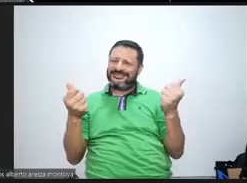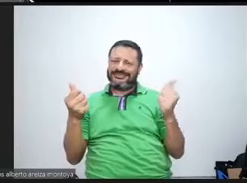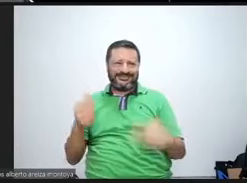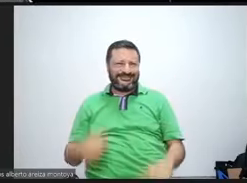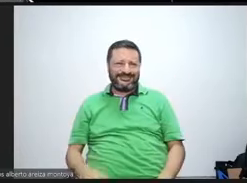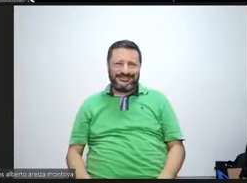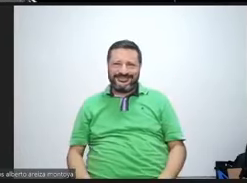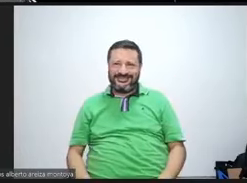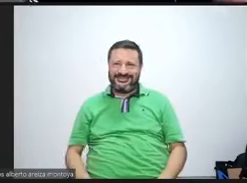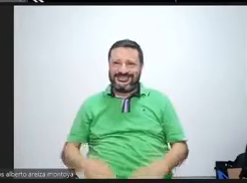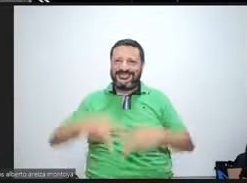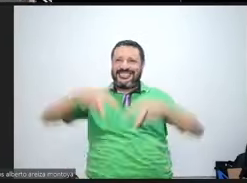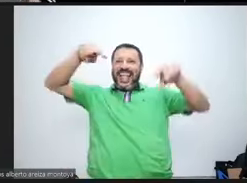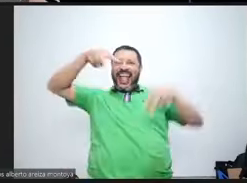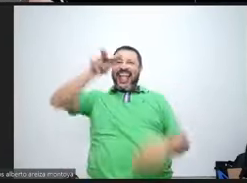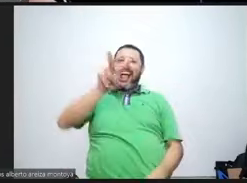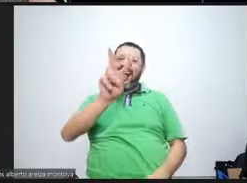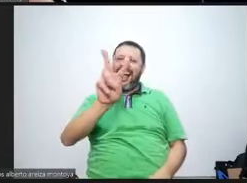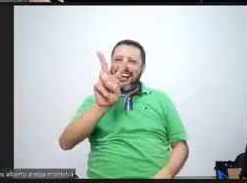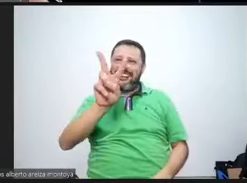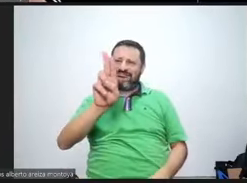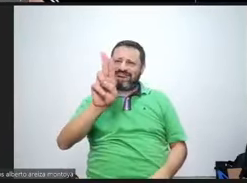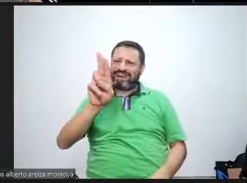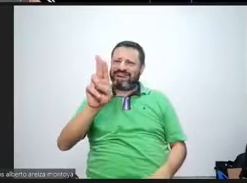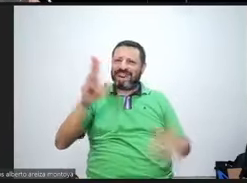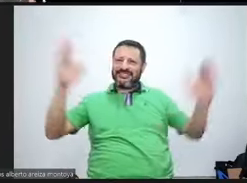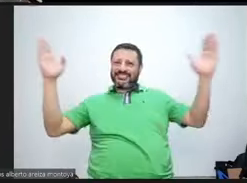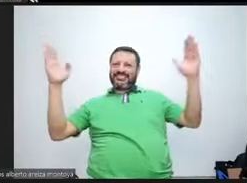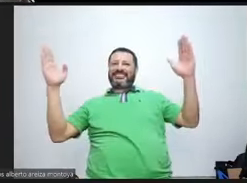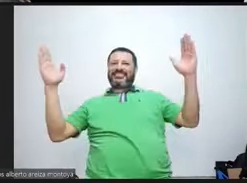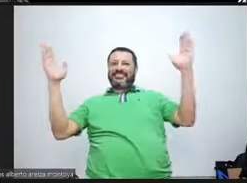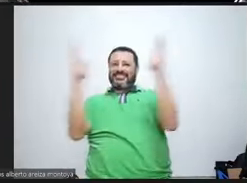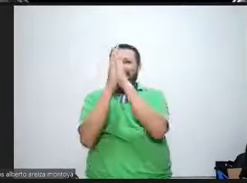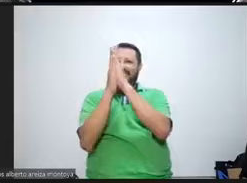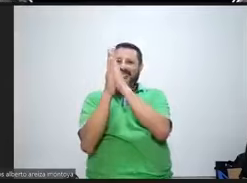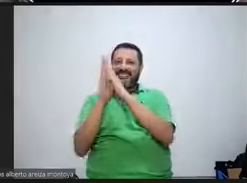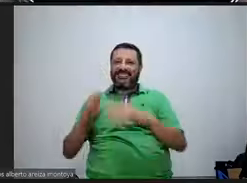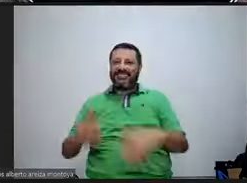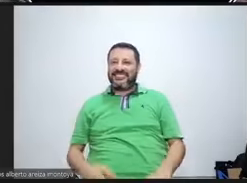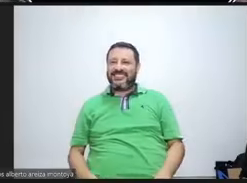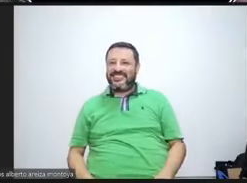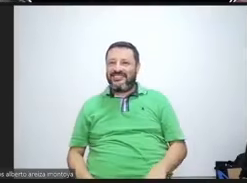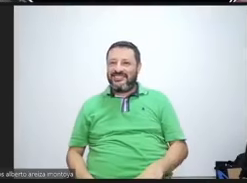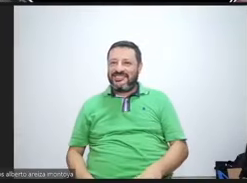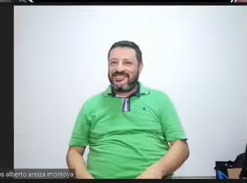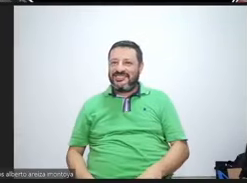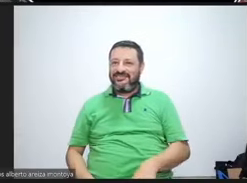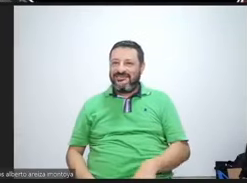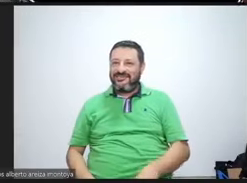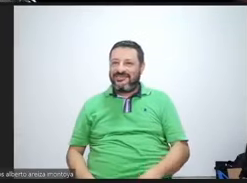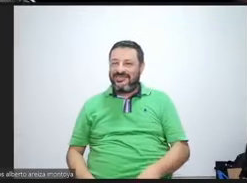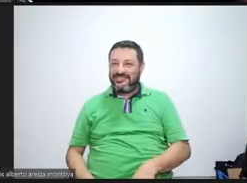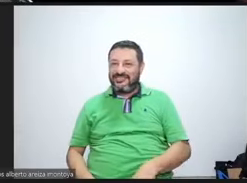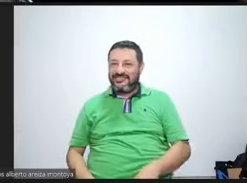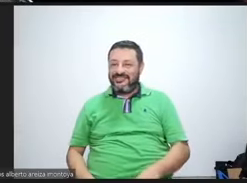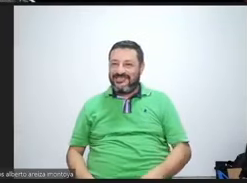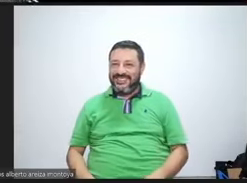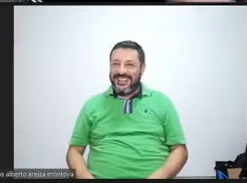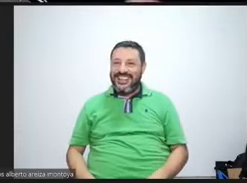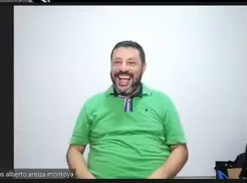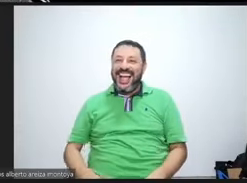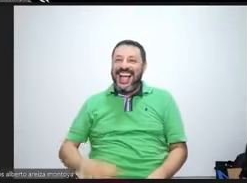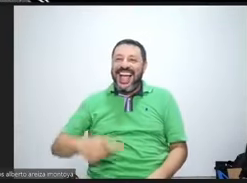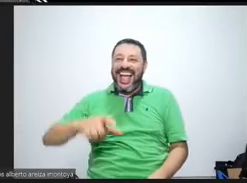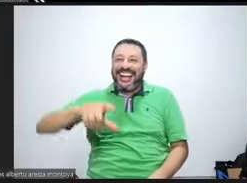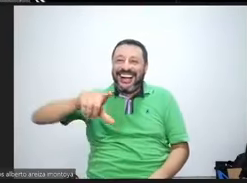ahora, cierre, y yo, no, pues súper fácil. Asimétricas, diga, pues lo contrario, uno